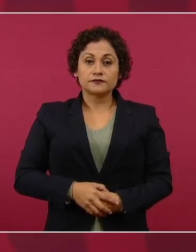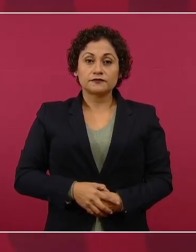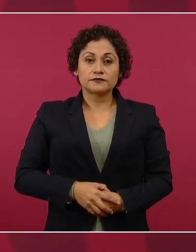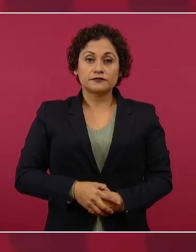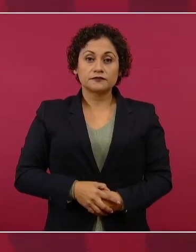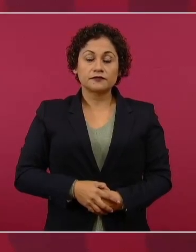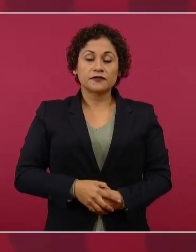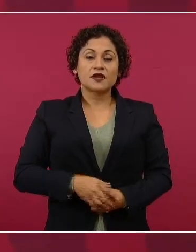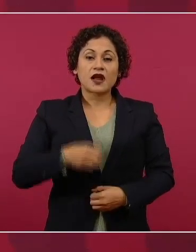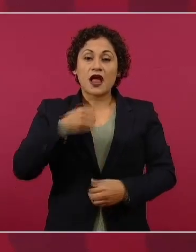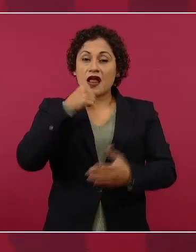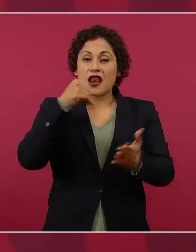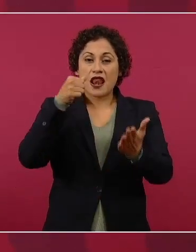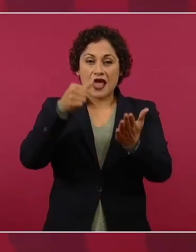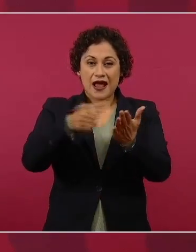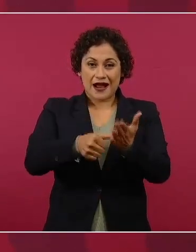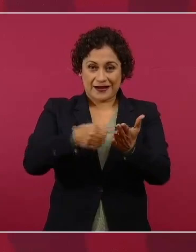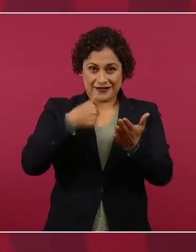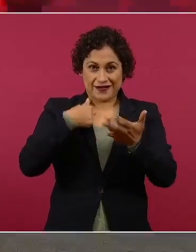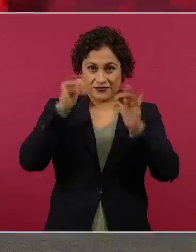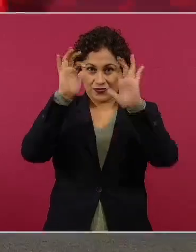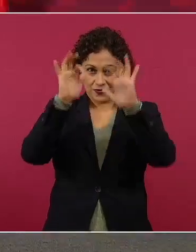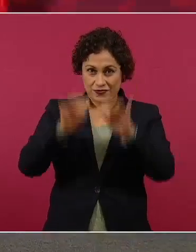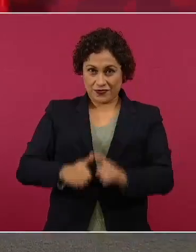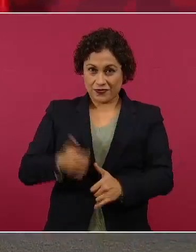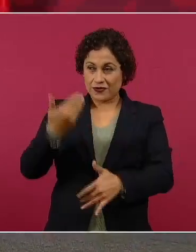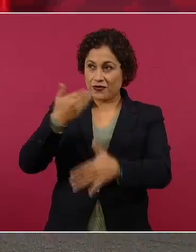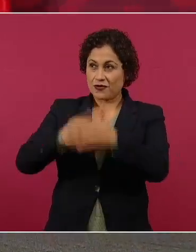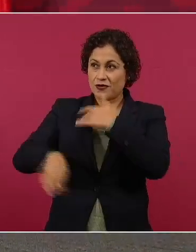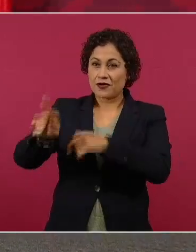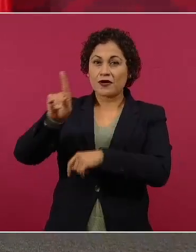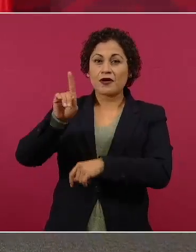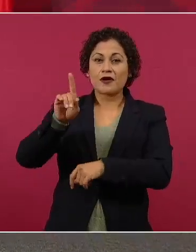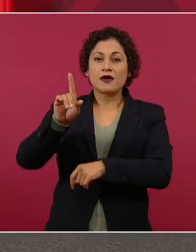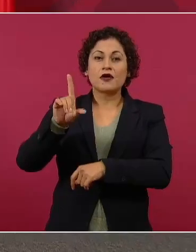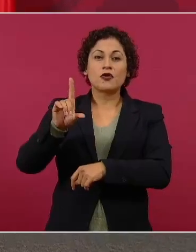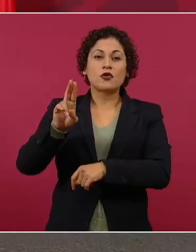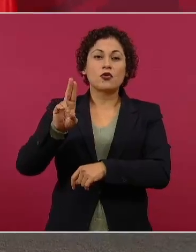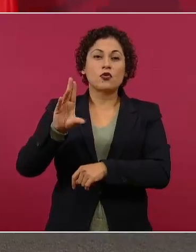Alemán, que siempre Alemán, Lucas Alemán, que era el